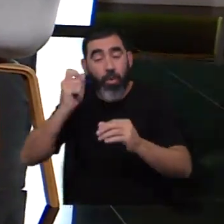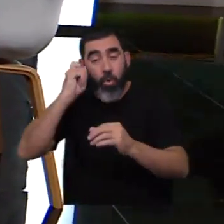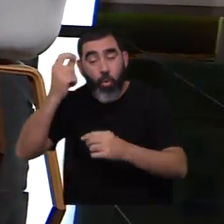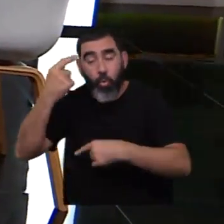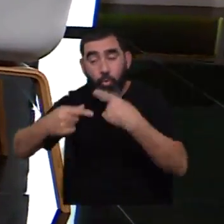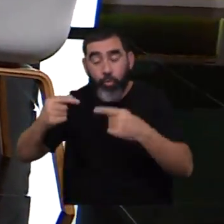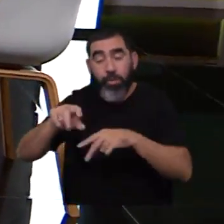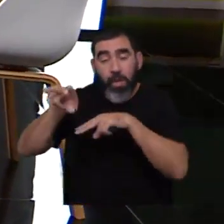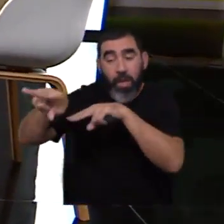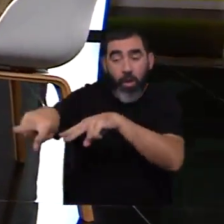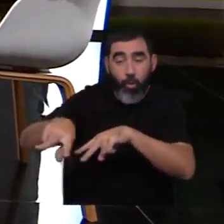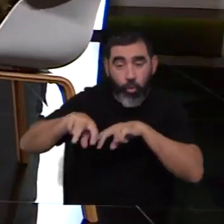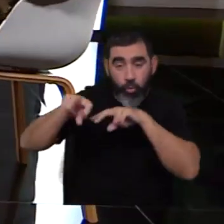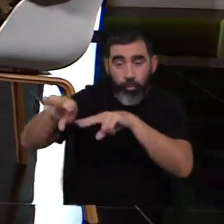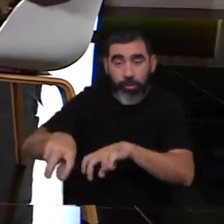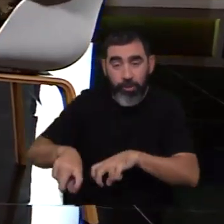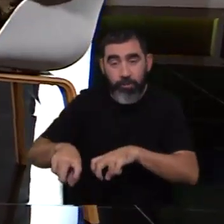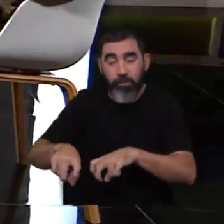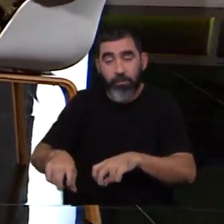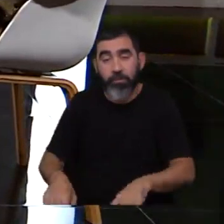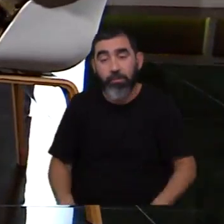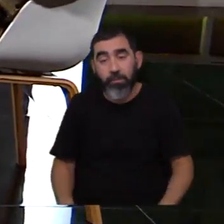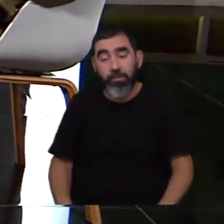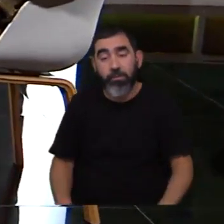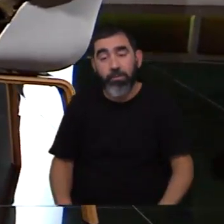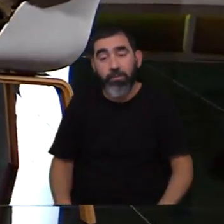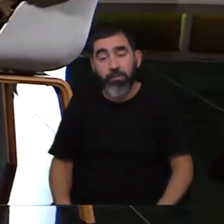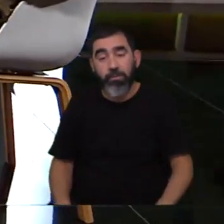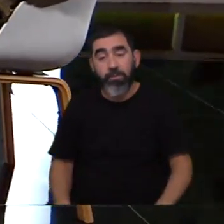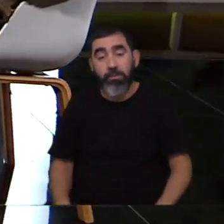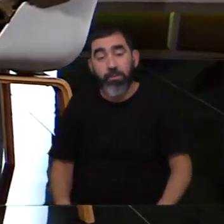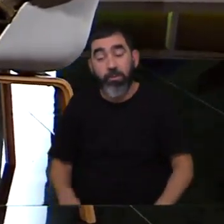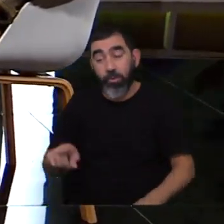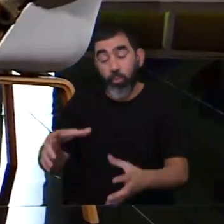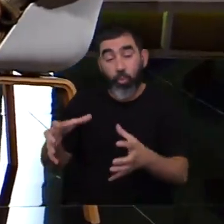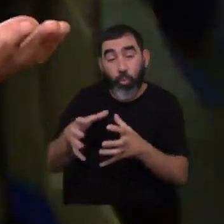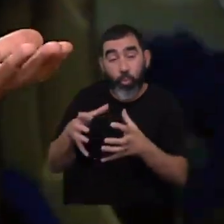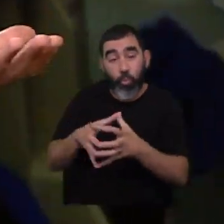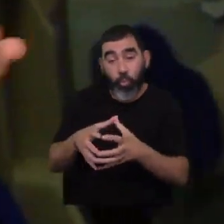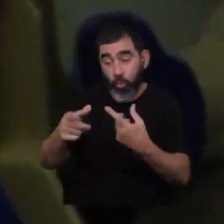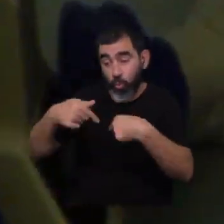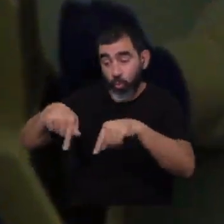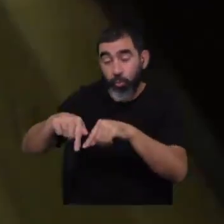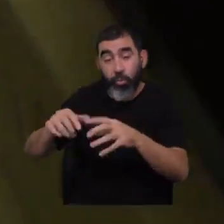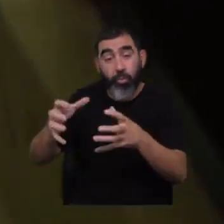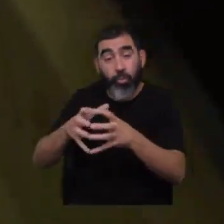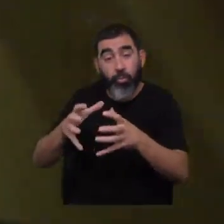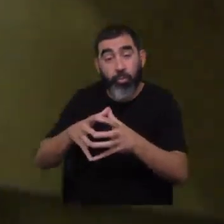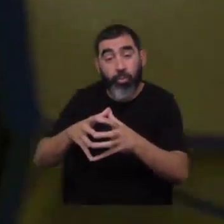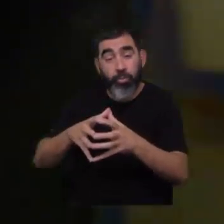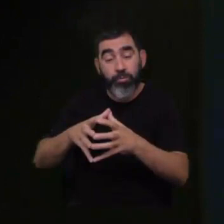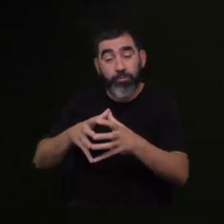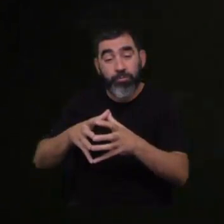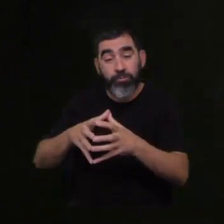de la agronomía, bueno, quizás lo puede explicar mejor. Pero además, claro, es un sector, el tuyo o el de ustedes, es un sector